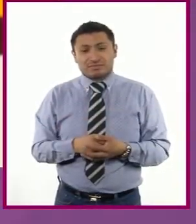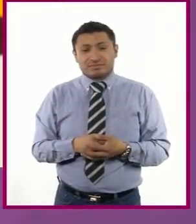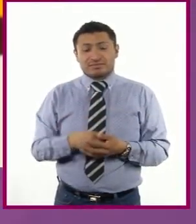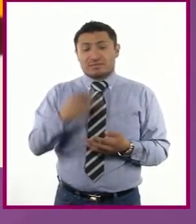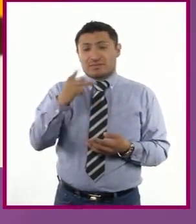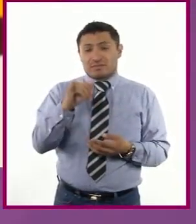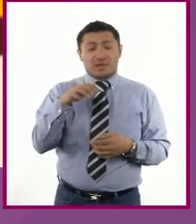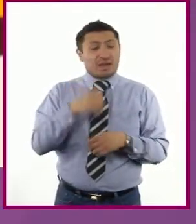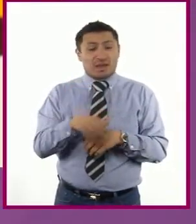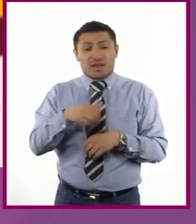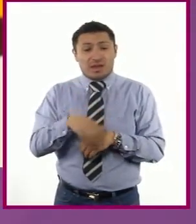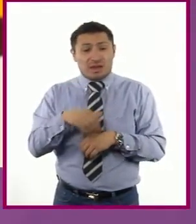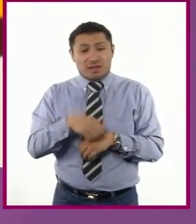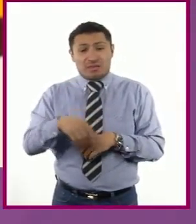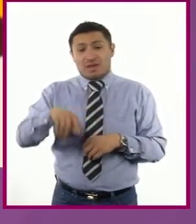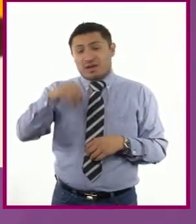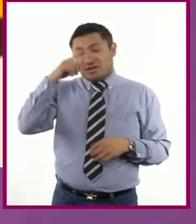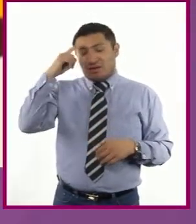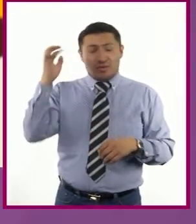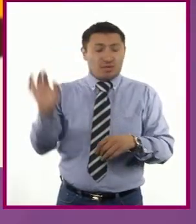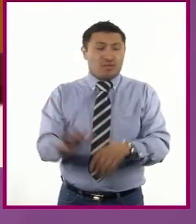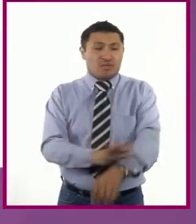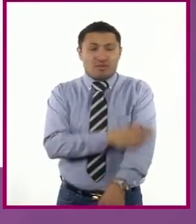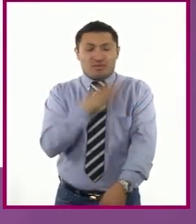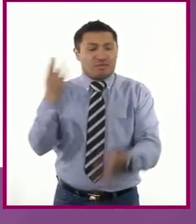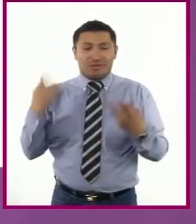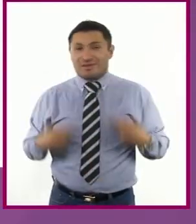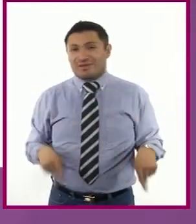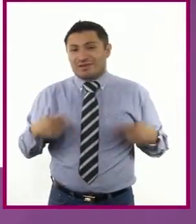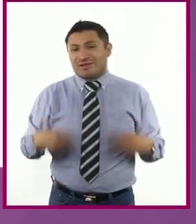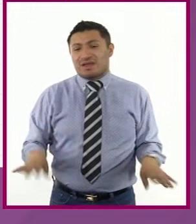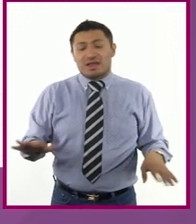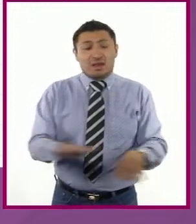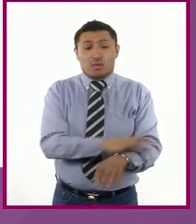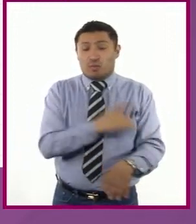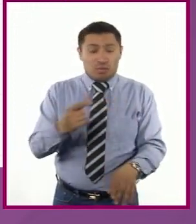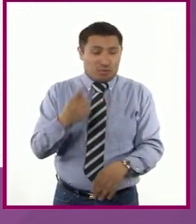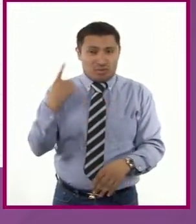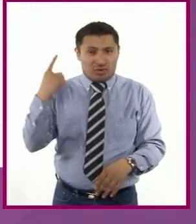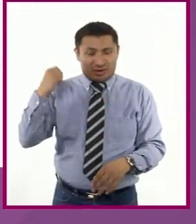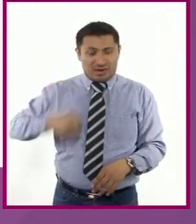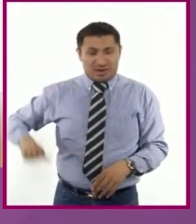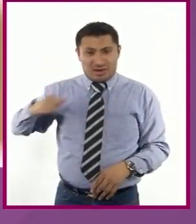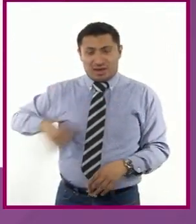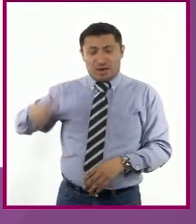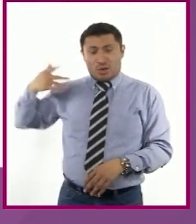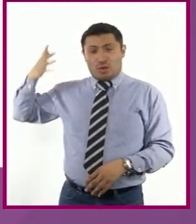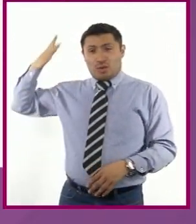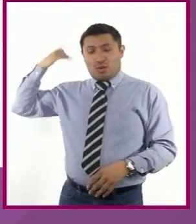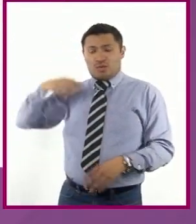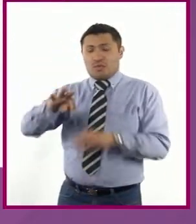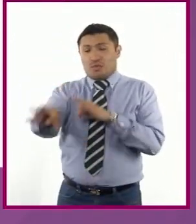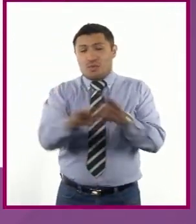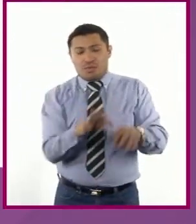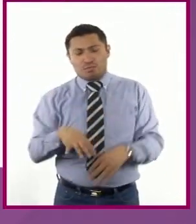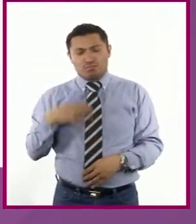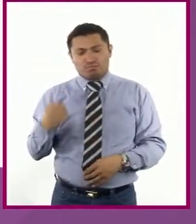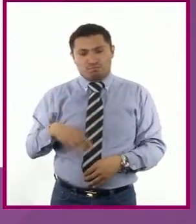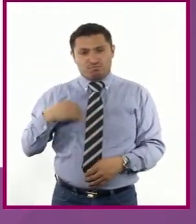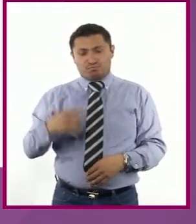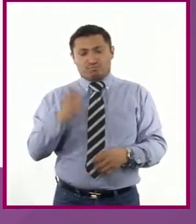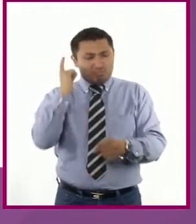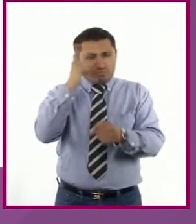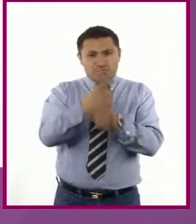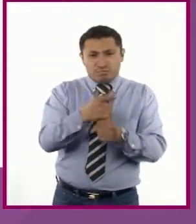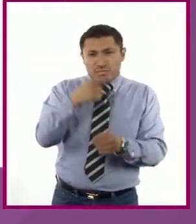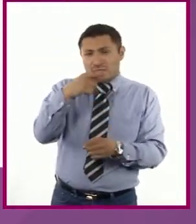Pi es un número que ha fascinado a la humanidad, ya que desde tiempos antiguos se ha trabajado intensamente para conocer